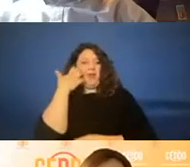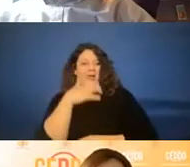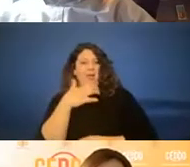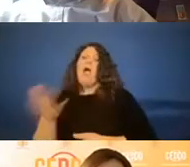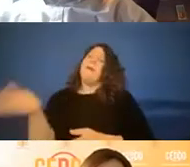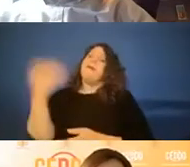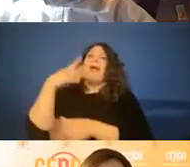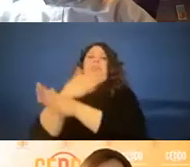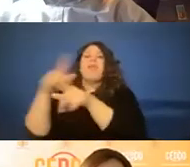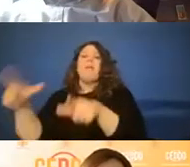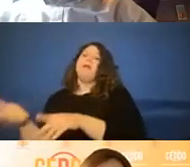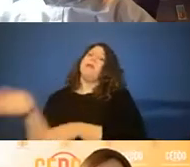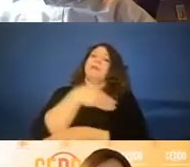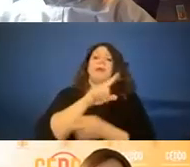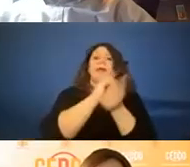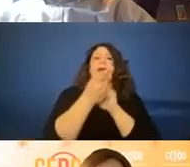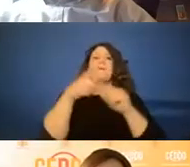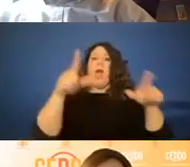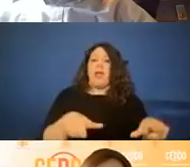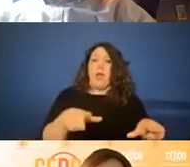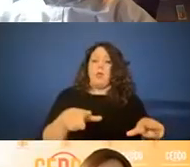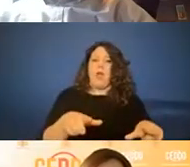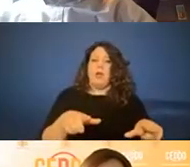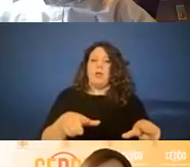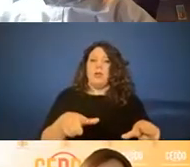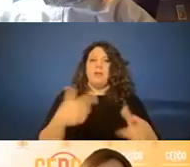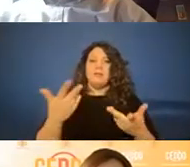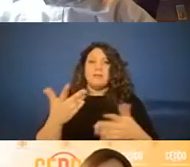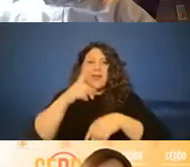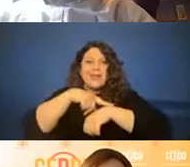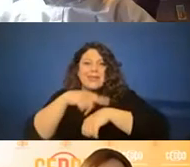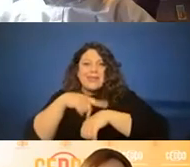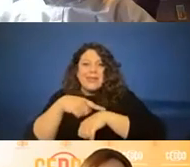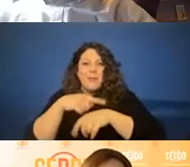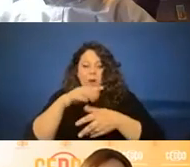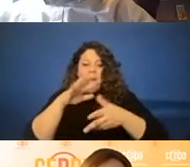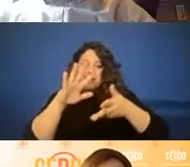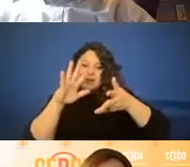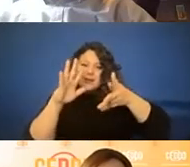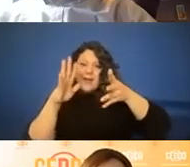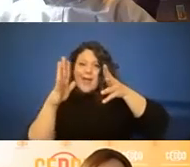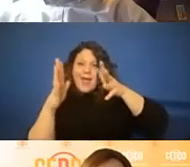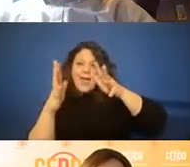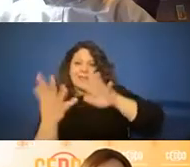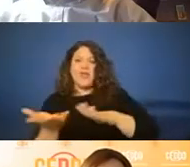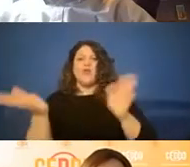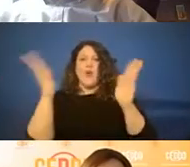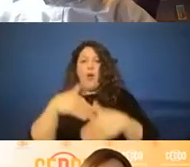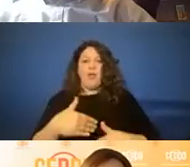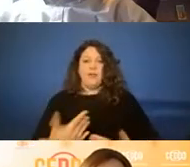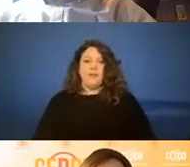al aula, y usted se mete del patio al aula y no da tiempo a la transición. Por lo